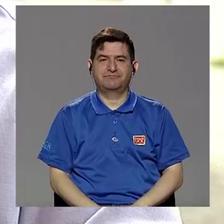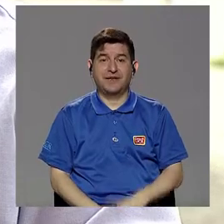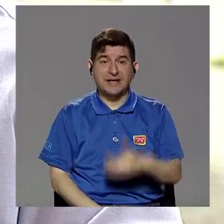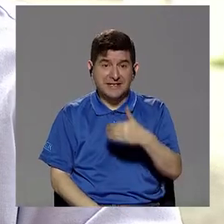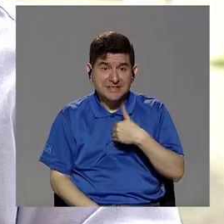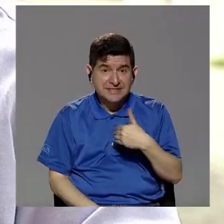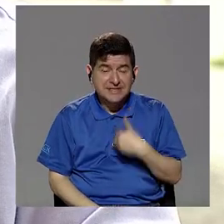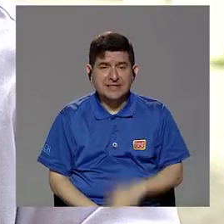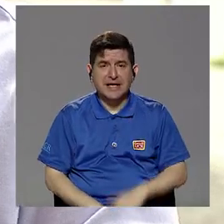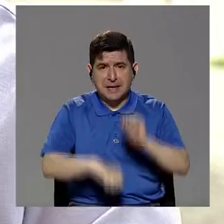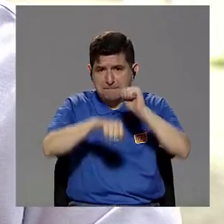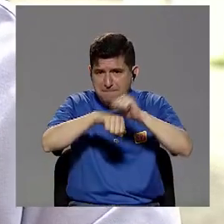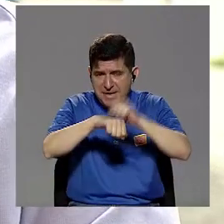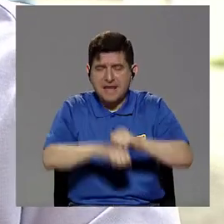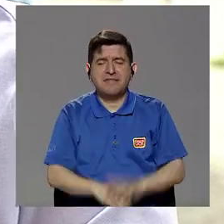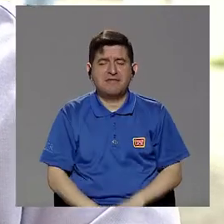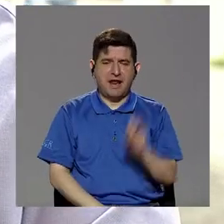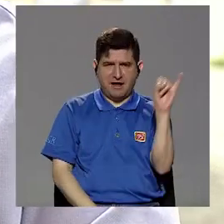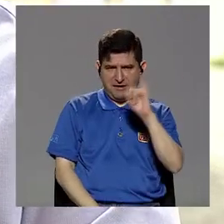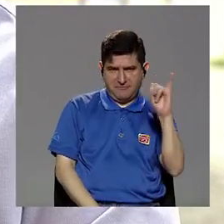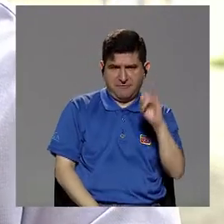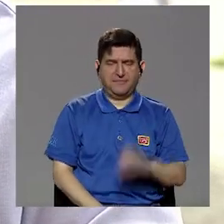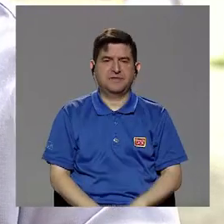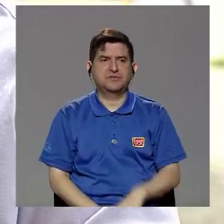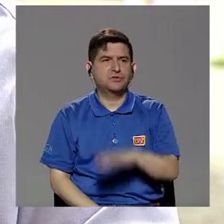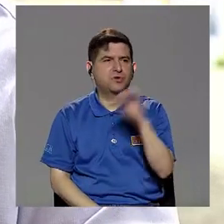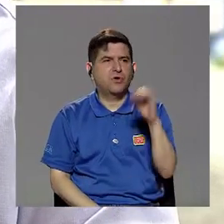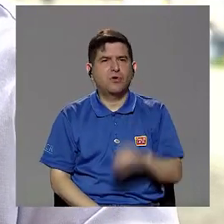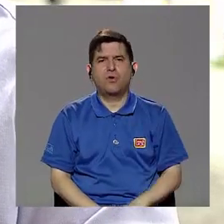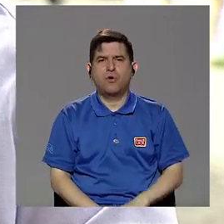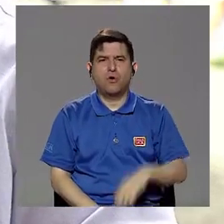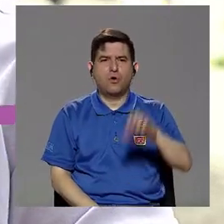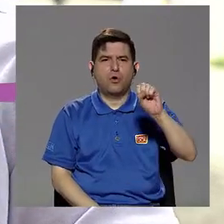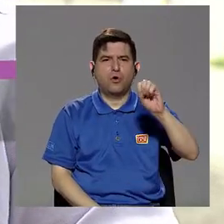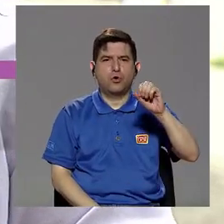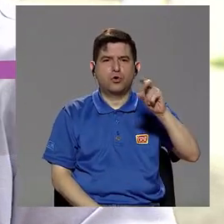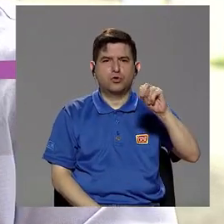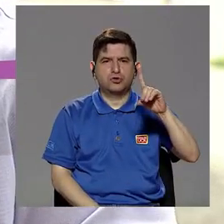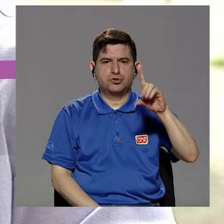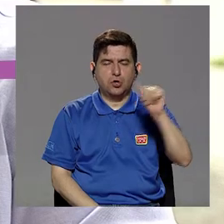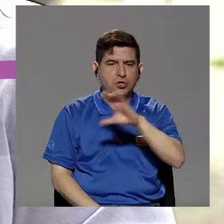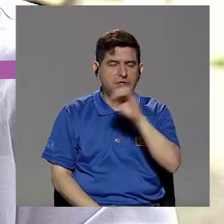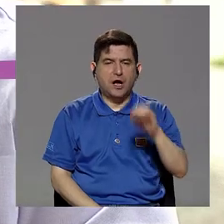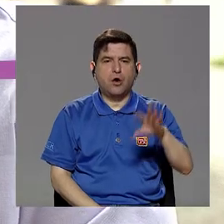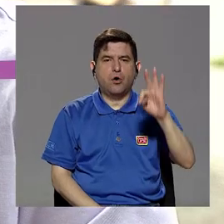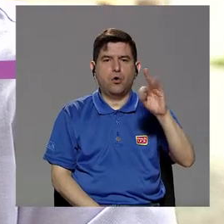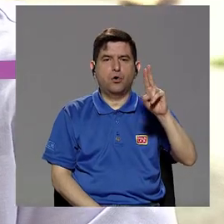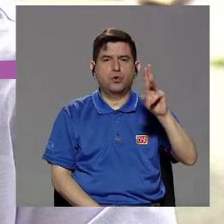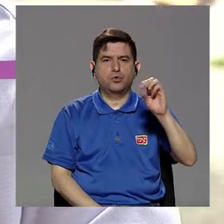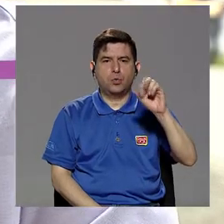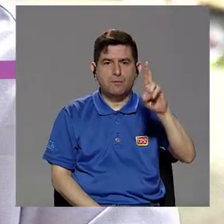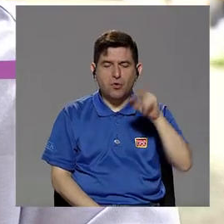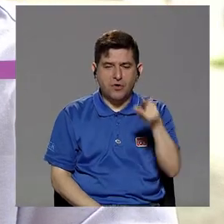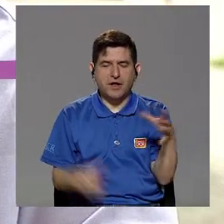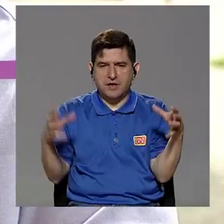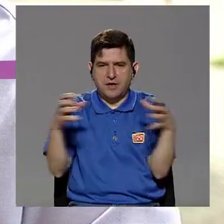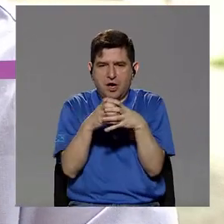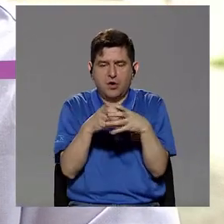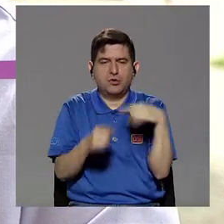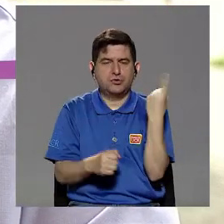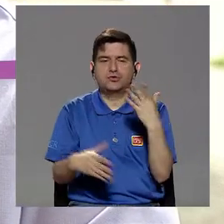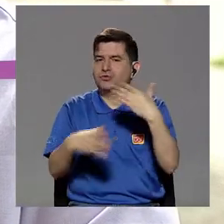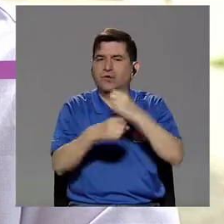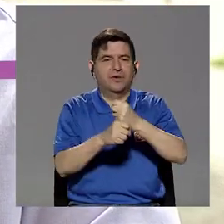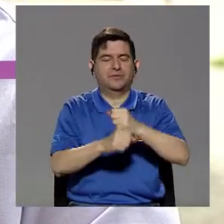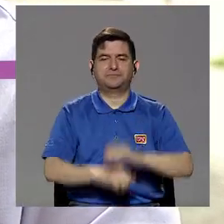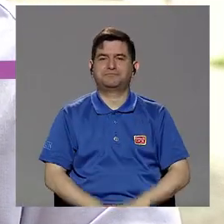ella, si tiene una piedra, si tiene una infección, si tiene una sonda, si tiene un tumor o lo que sea, se va a contraer. Ese es el único